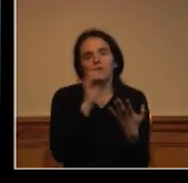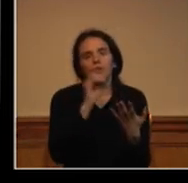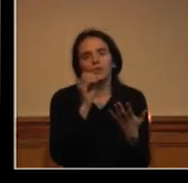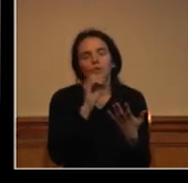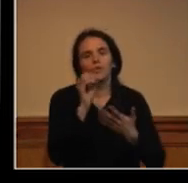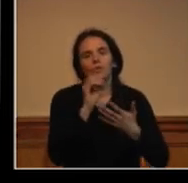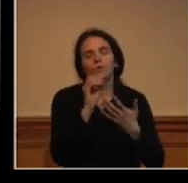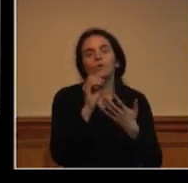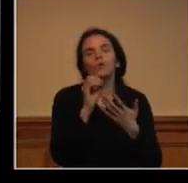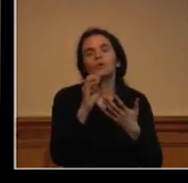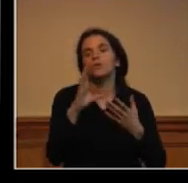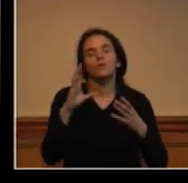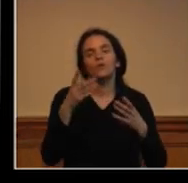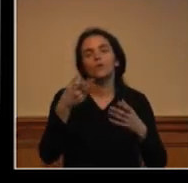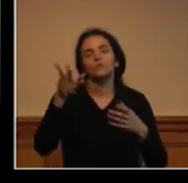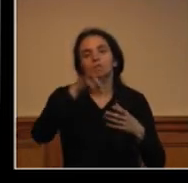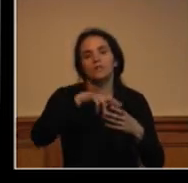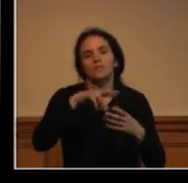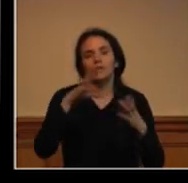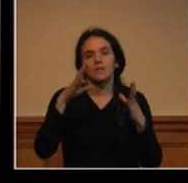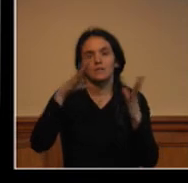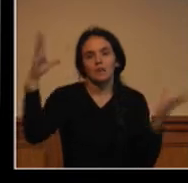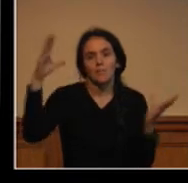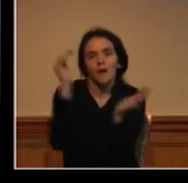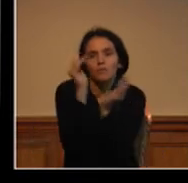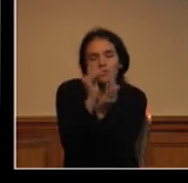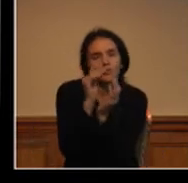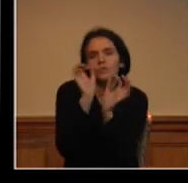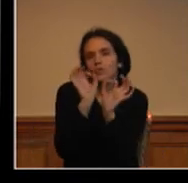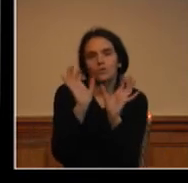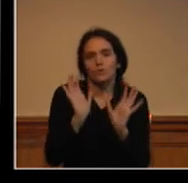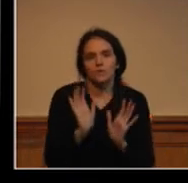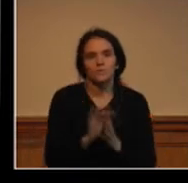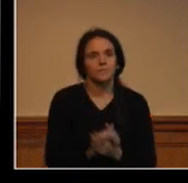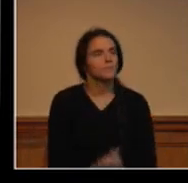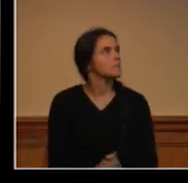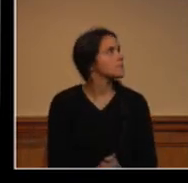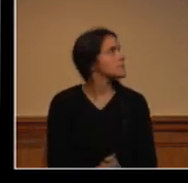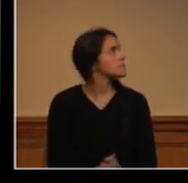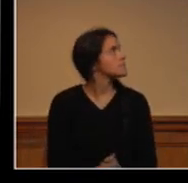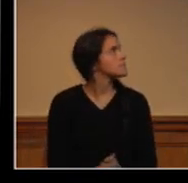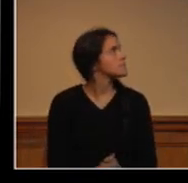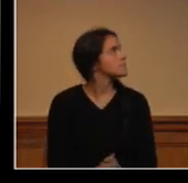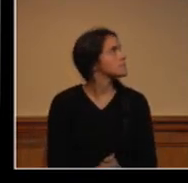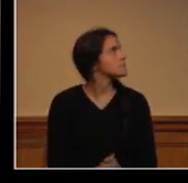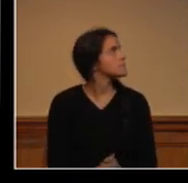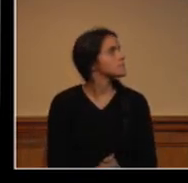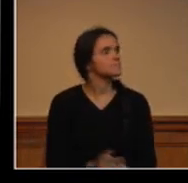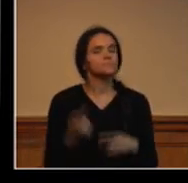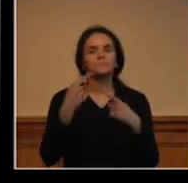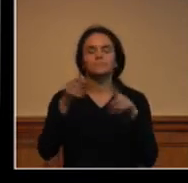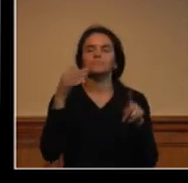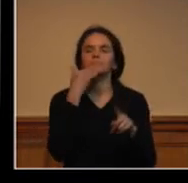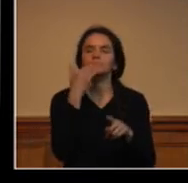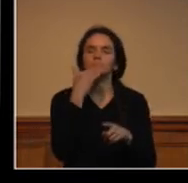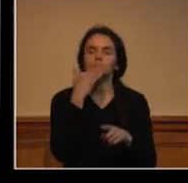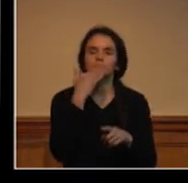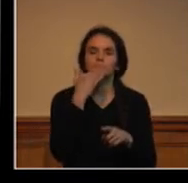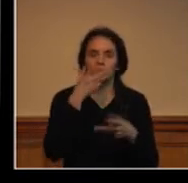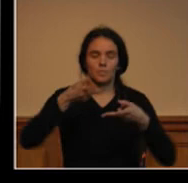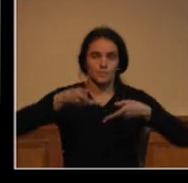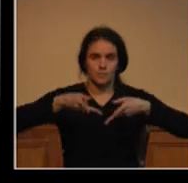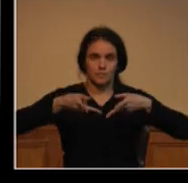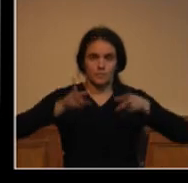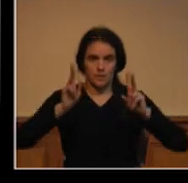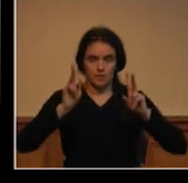vuelve al tamaño que ya tenía incorporado el objeto. Por otro lado, también lo que nos permite